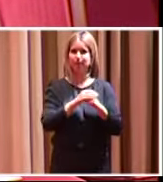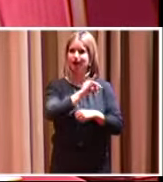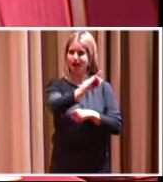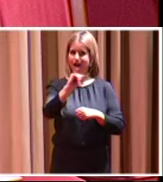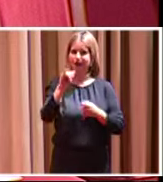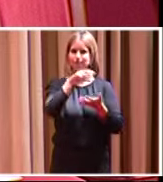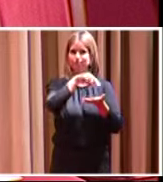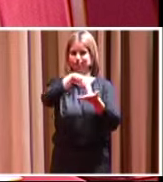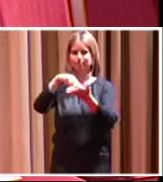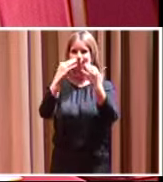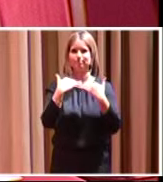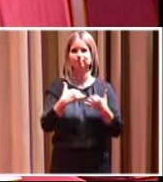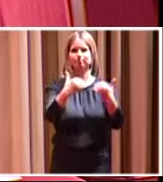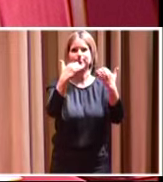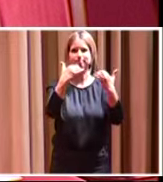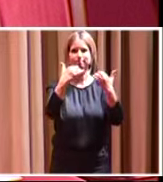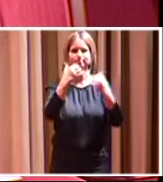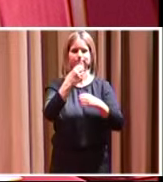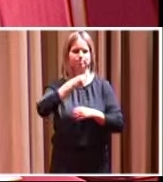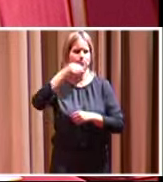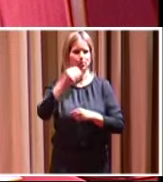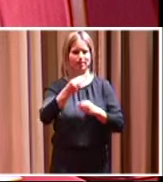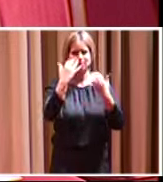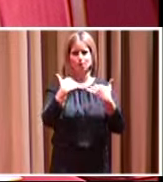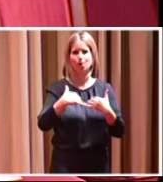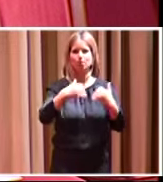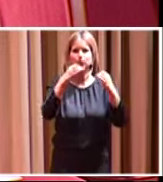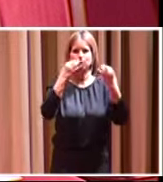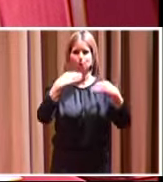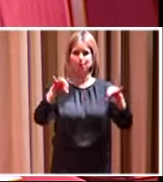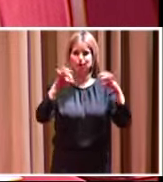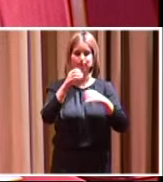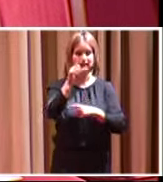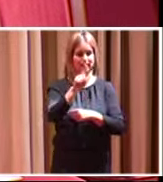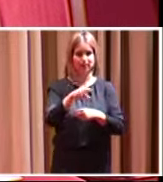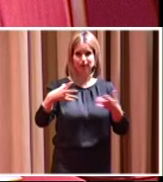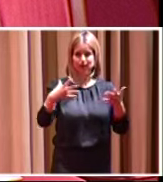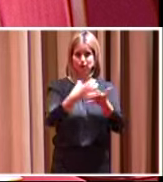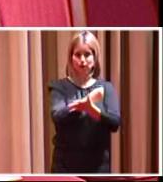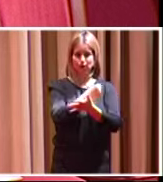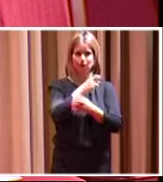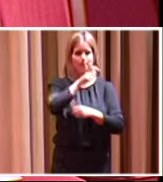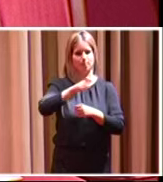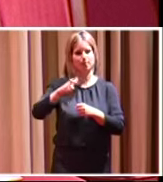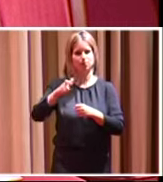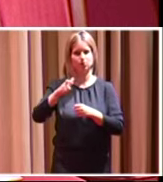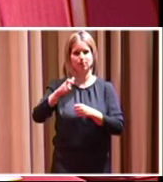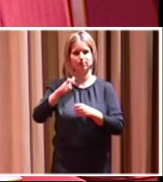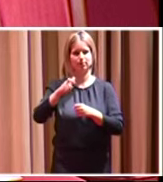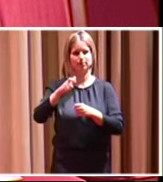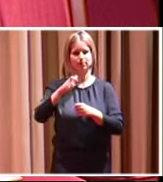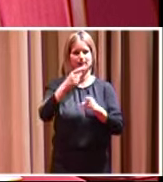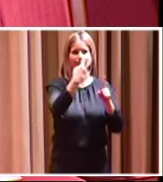estáis aquí presentes en este magnífico auditorio Manuel de Falla, y también a todos los que nos seguís a través de